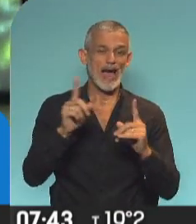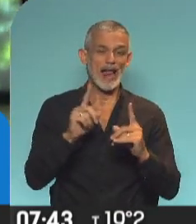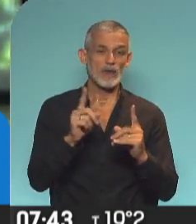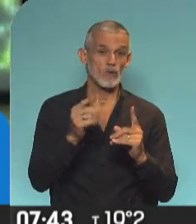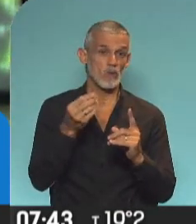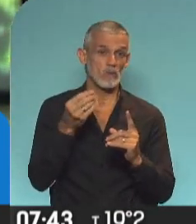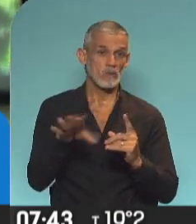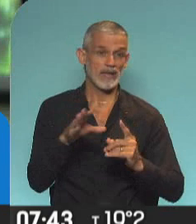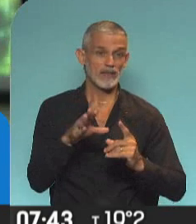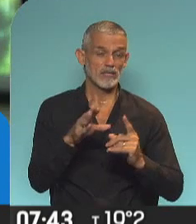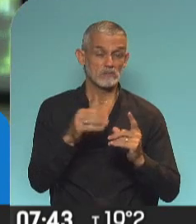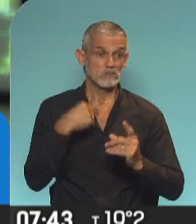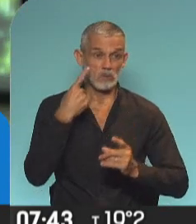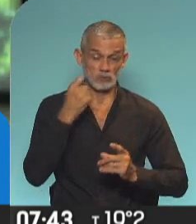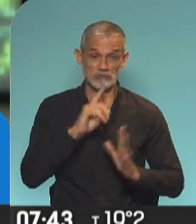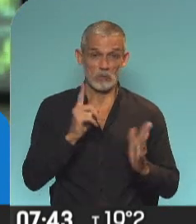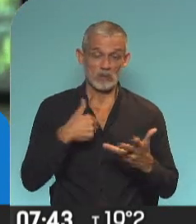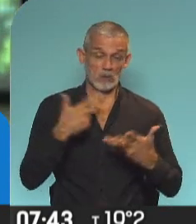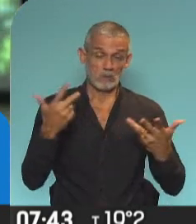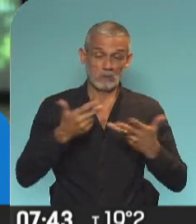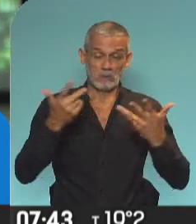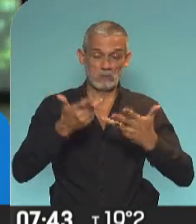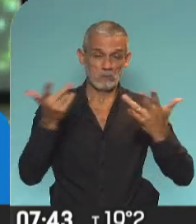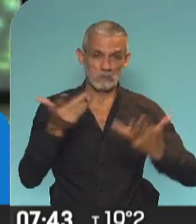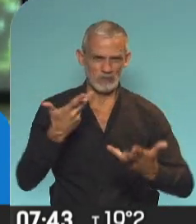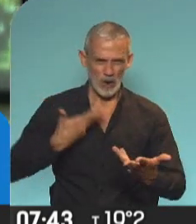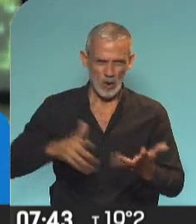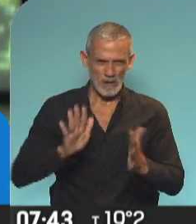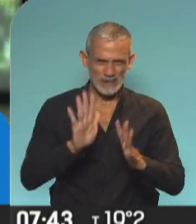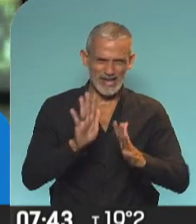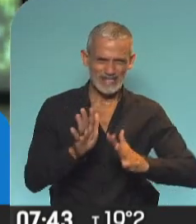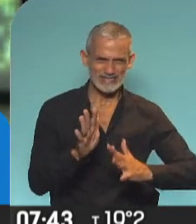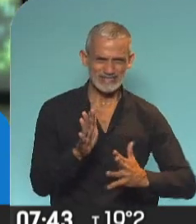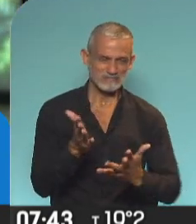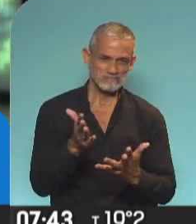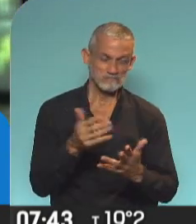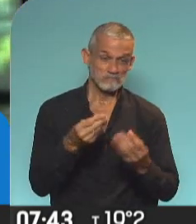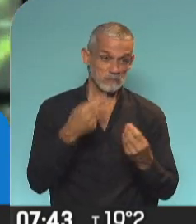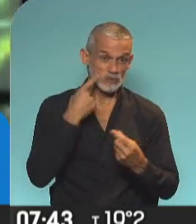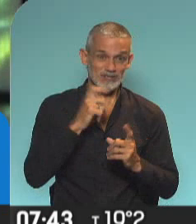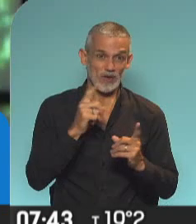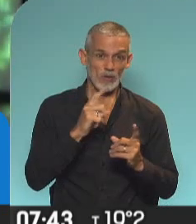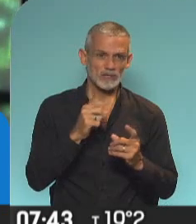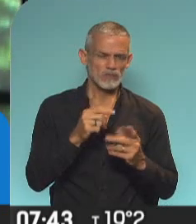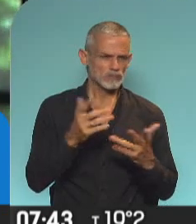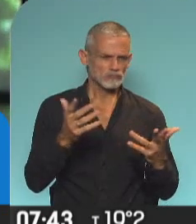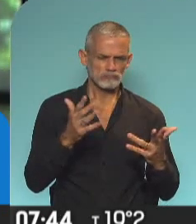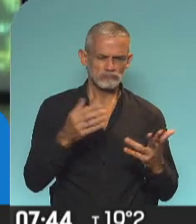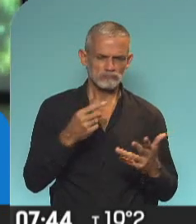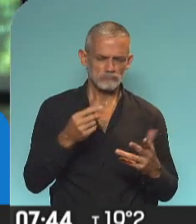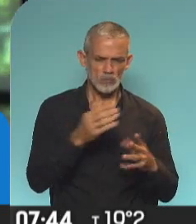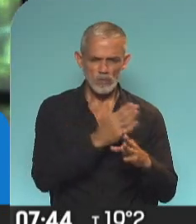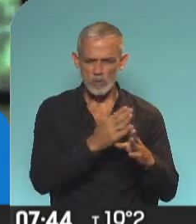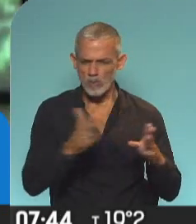digamos, oculta, no lo notan, como suele suceder habitualmente con estos casos, ¿no? Pero hay un momento en el que ya no sienten